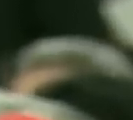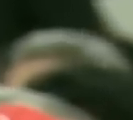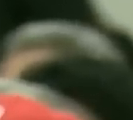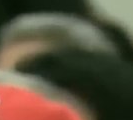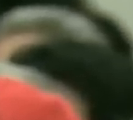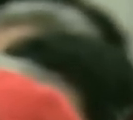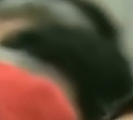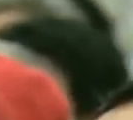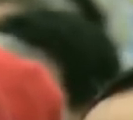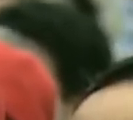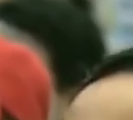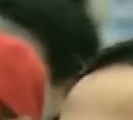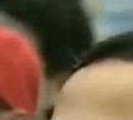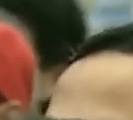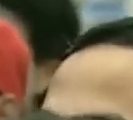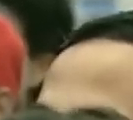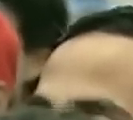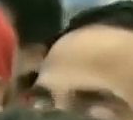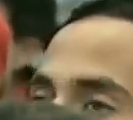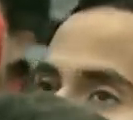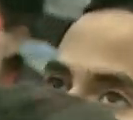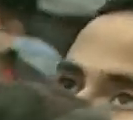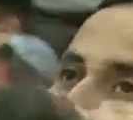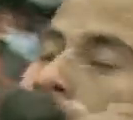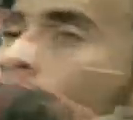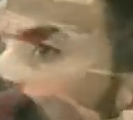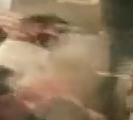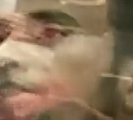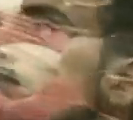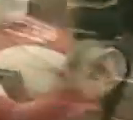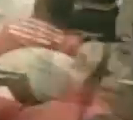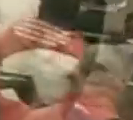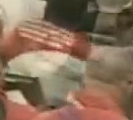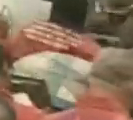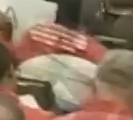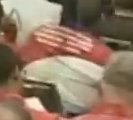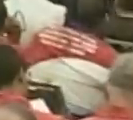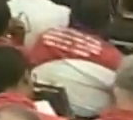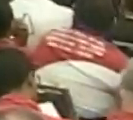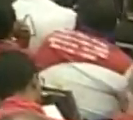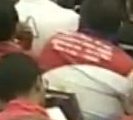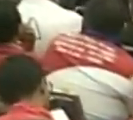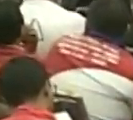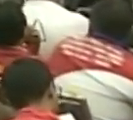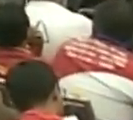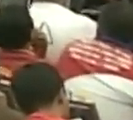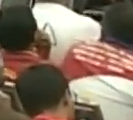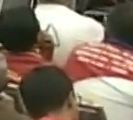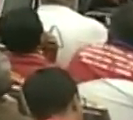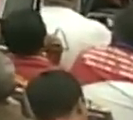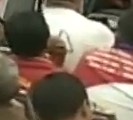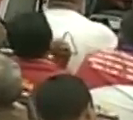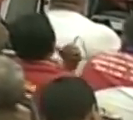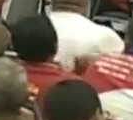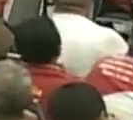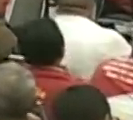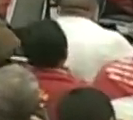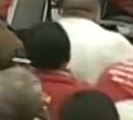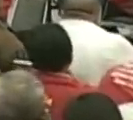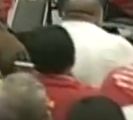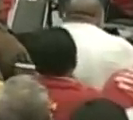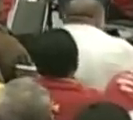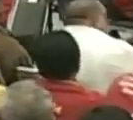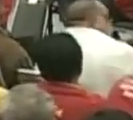al país de verdad. Siempre miremos el país. ninguna fuerza política puede pretender